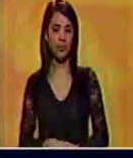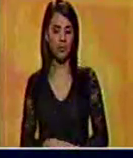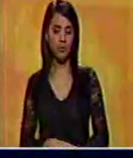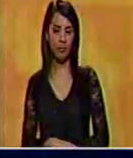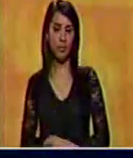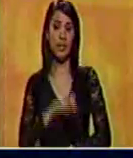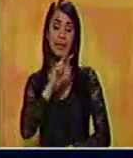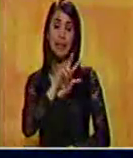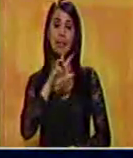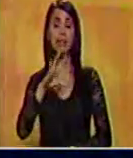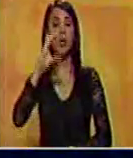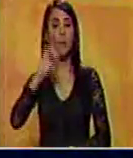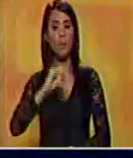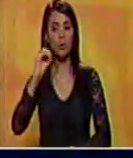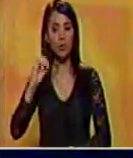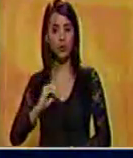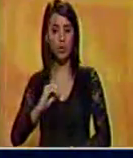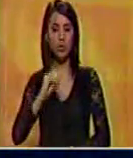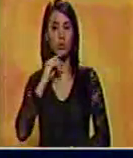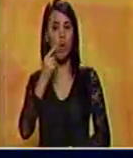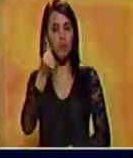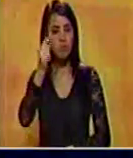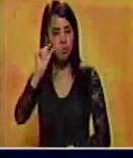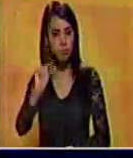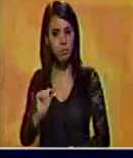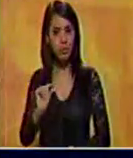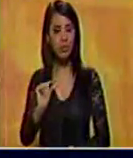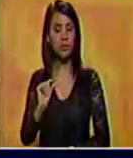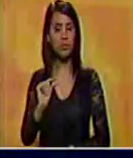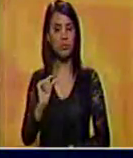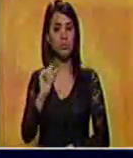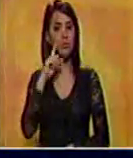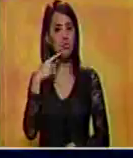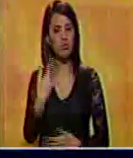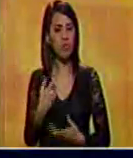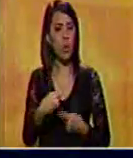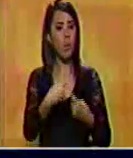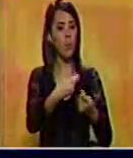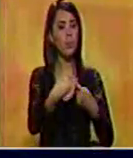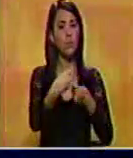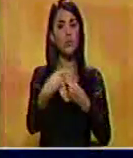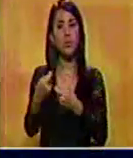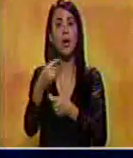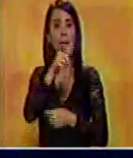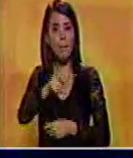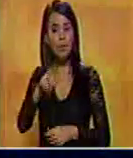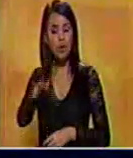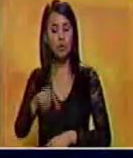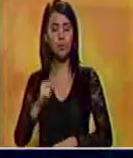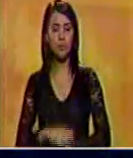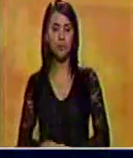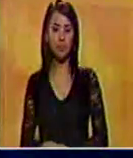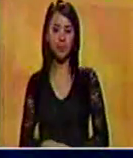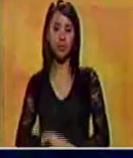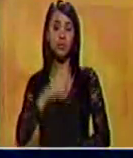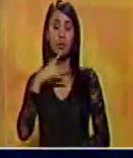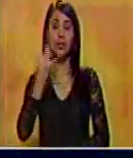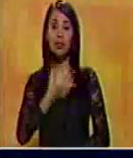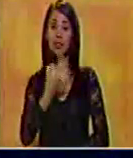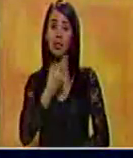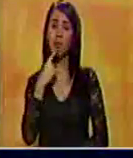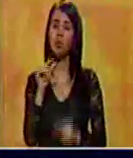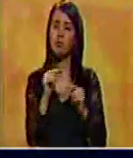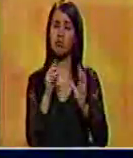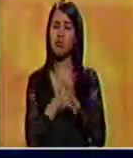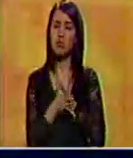en un 35% más barato ese insumo que sería trasladado a los consumidores. Campos aseguró que el combate